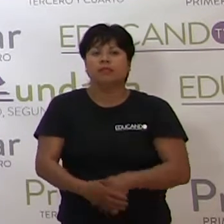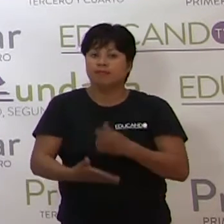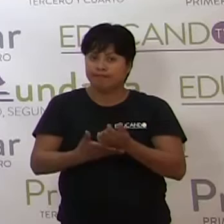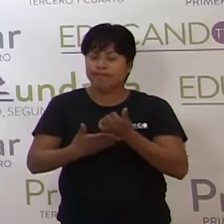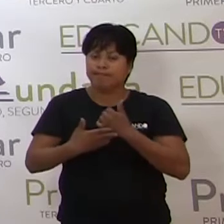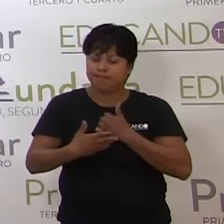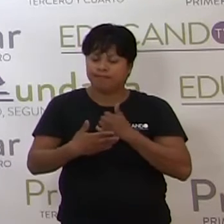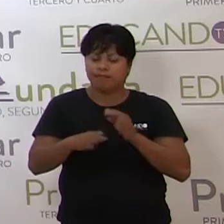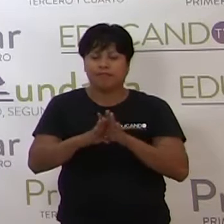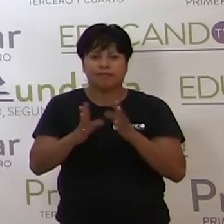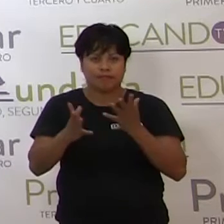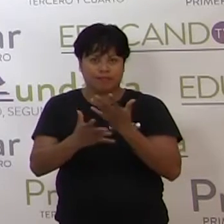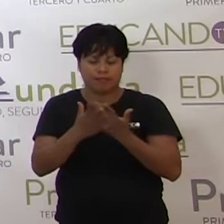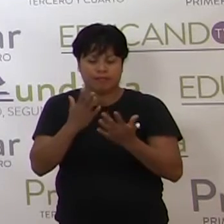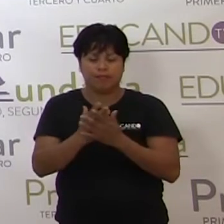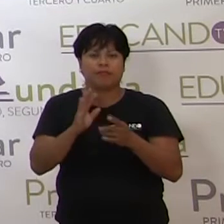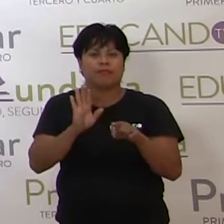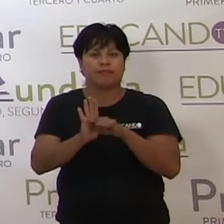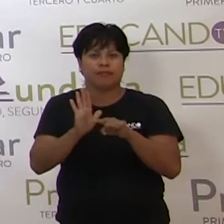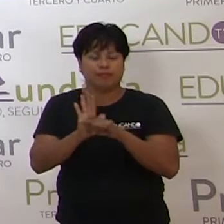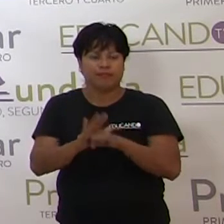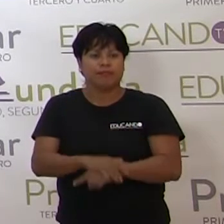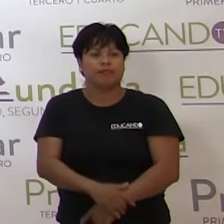Ayúdame a hacer la resta.